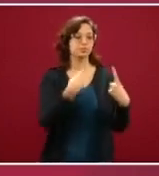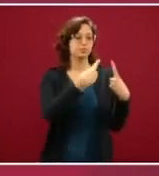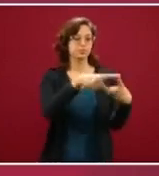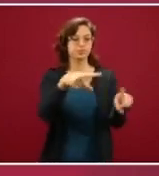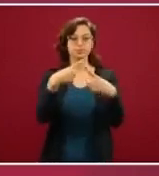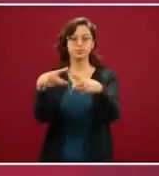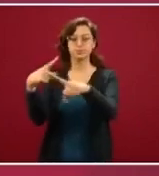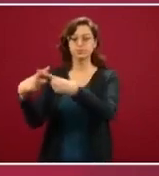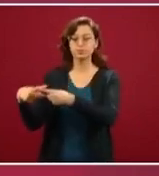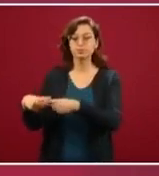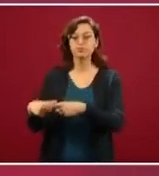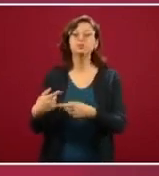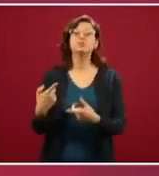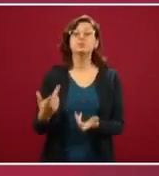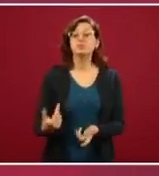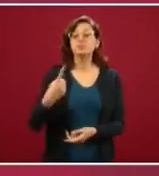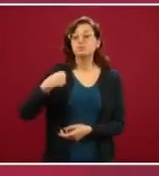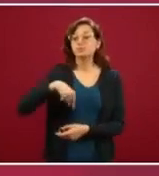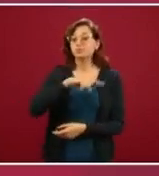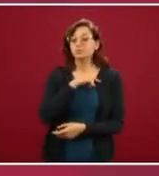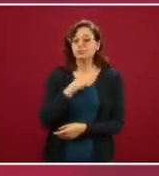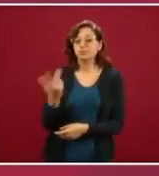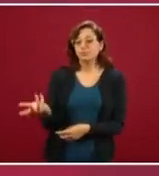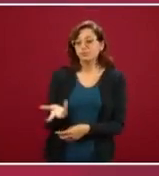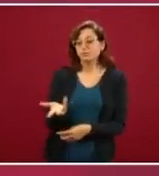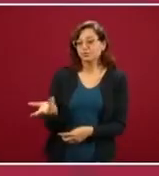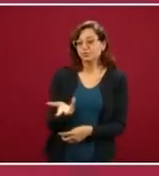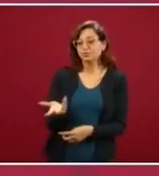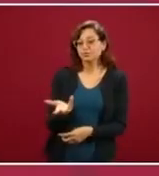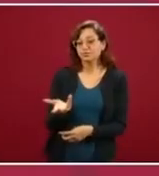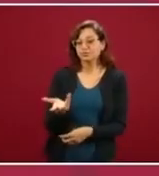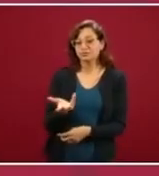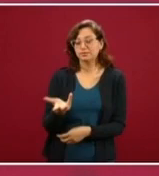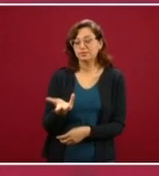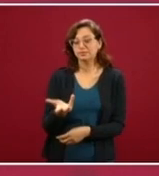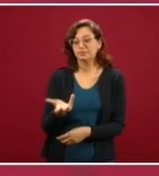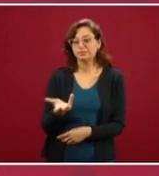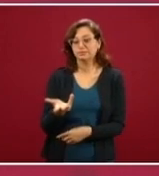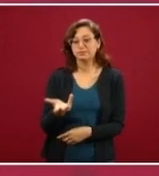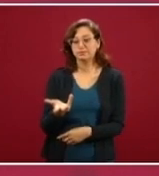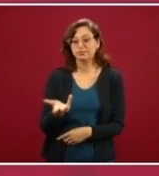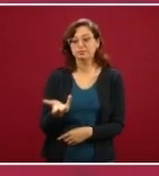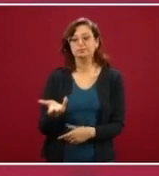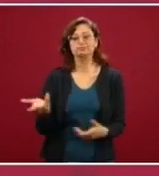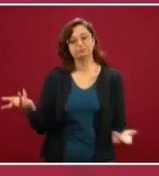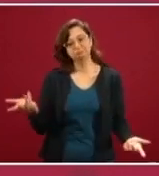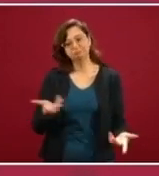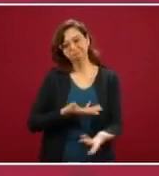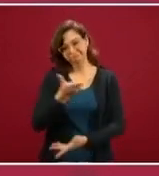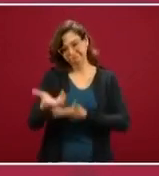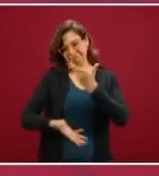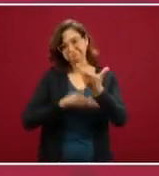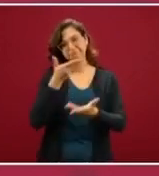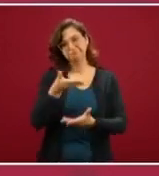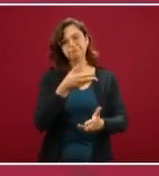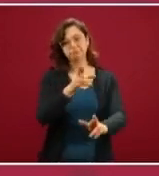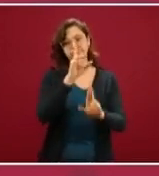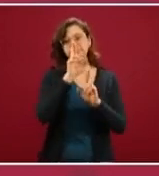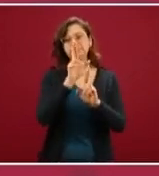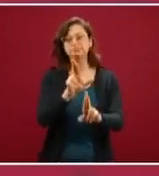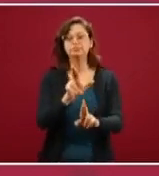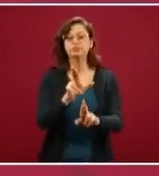que vamos a hacer de manera muy respetuosa porque